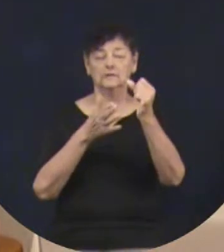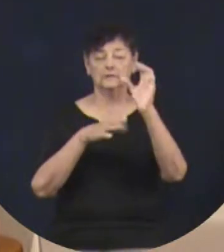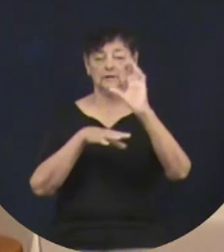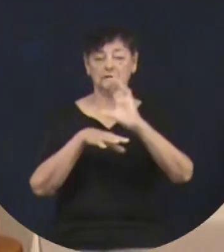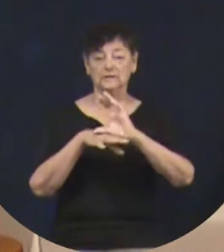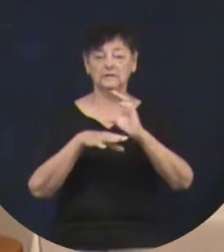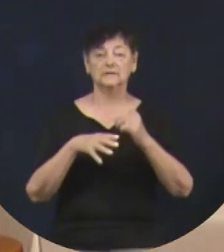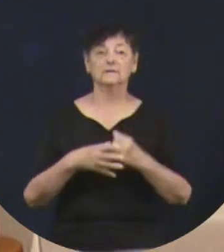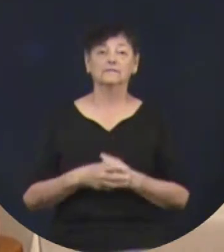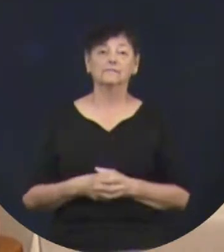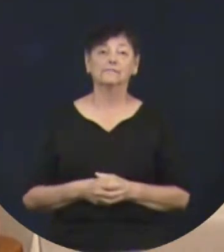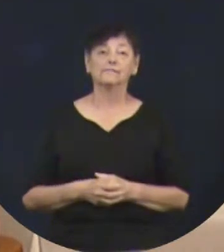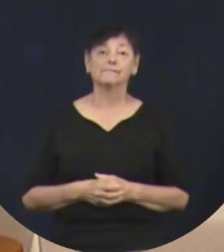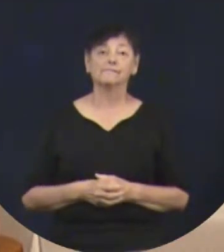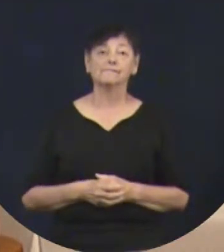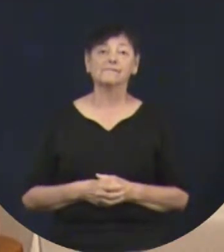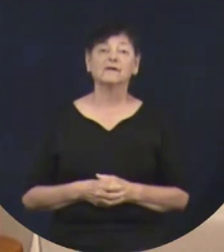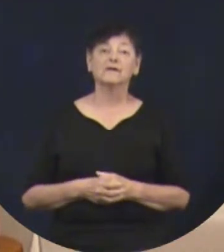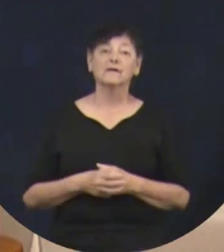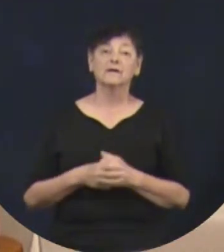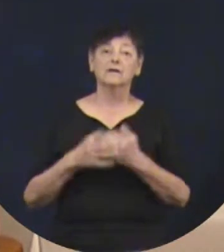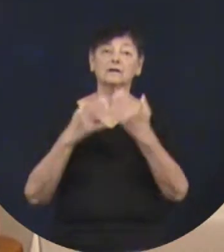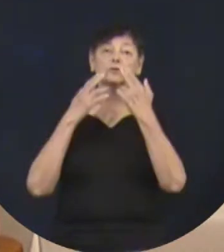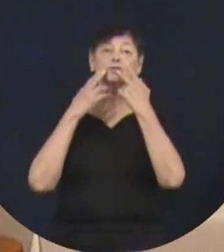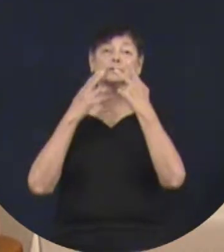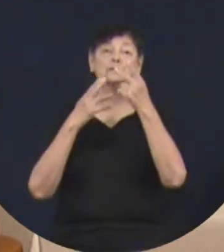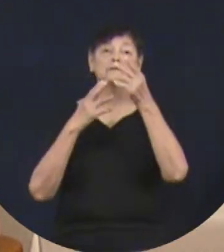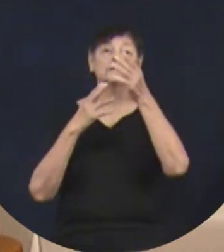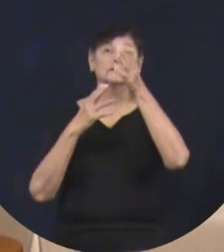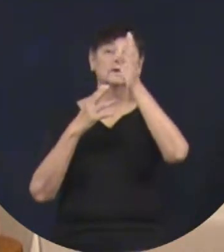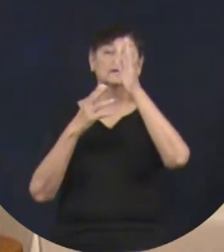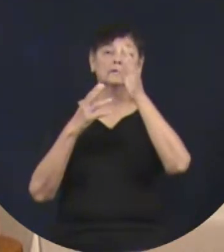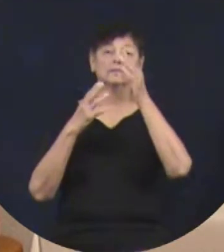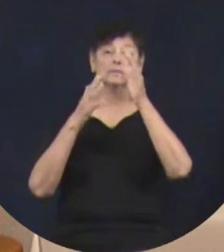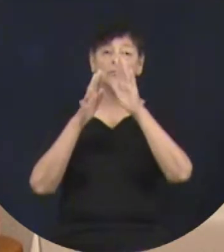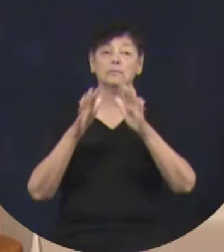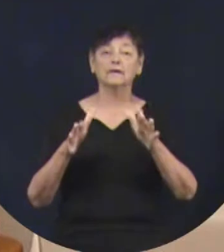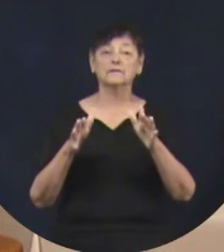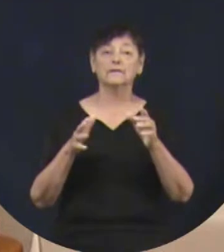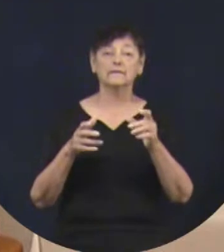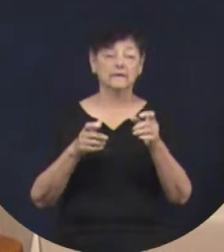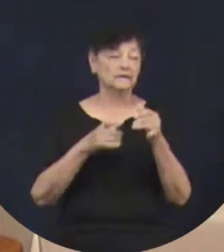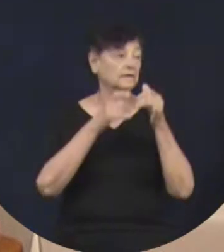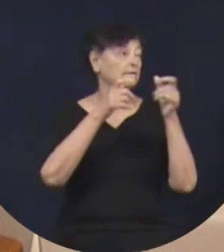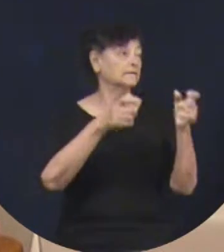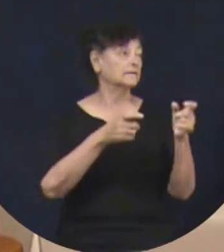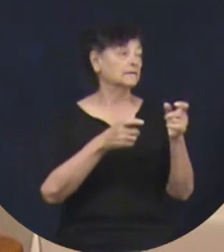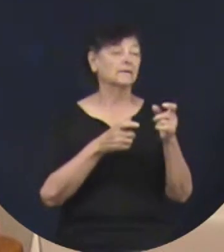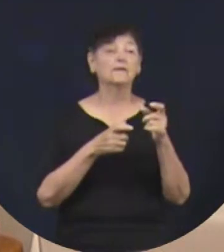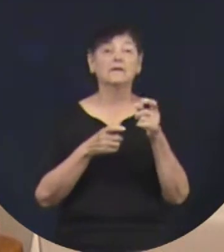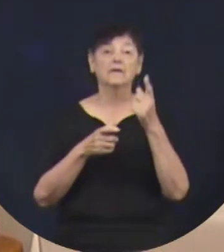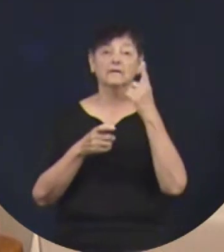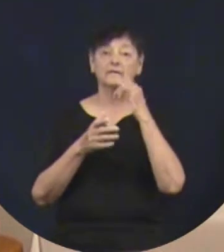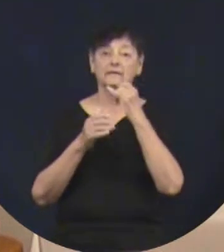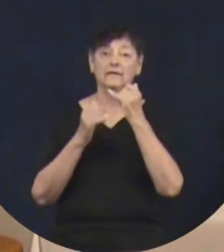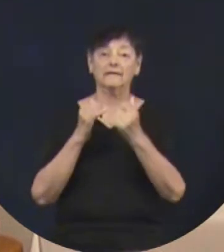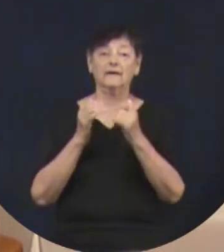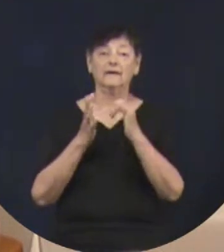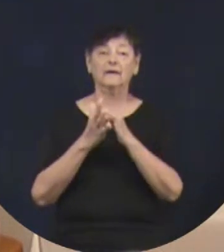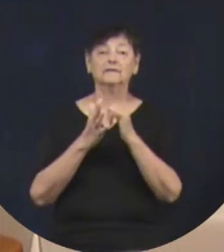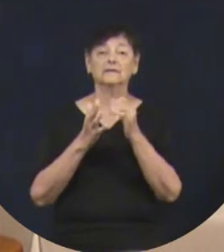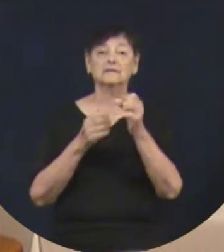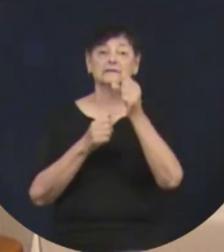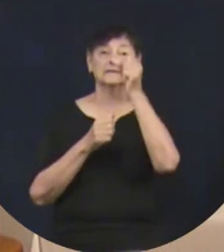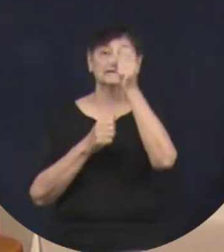la Santa Iglesia. Mira, Señor, con bondad los dones que te presentamos, a fin de que el